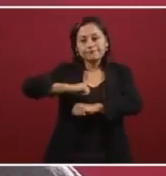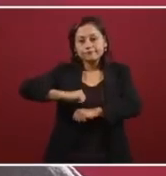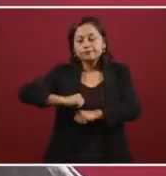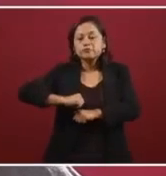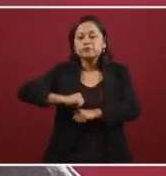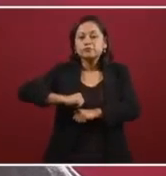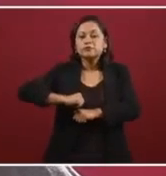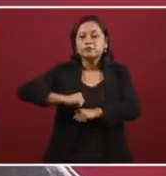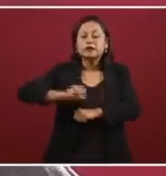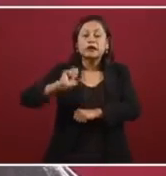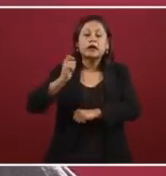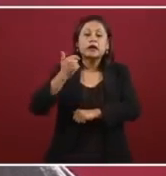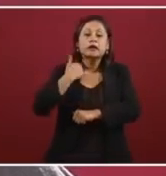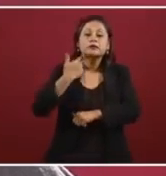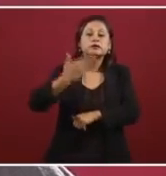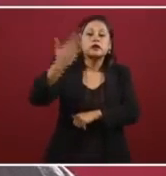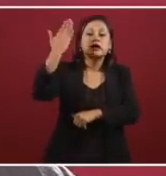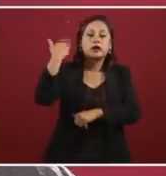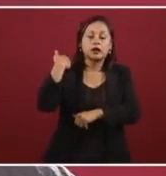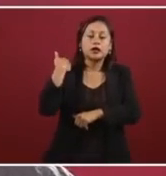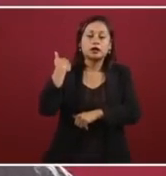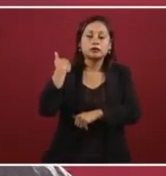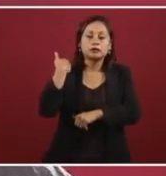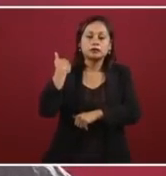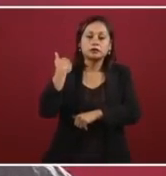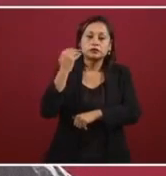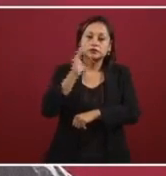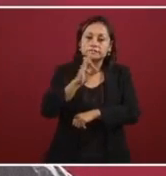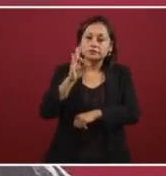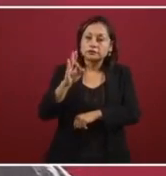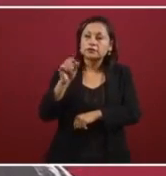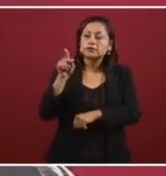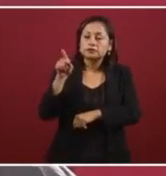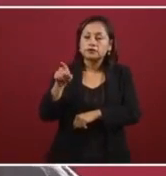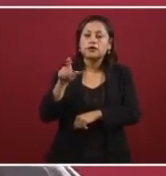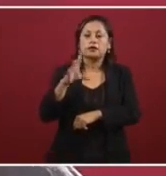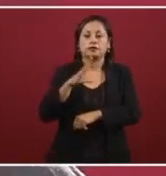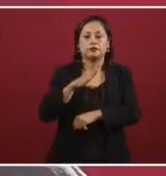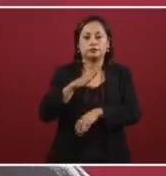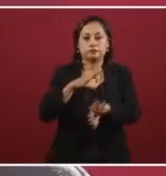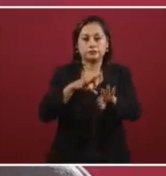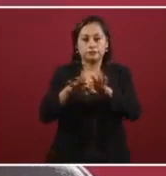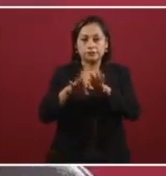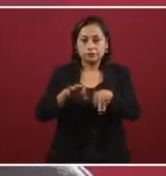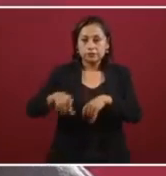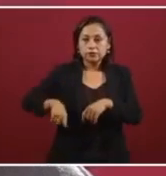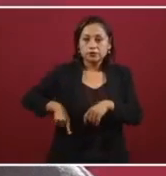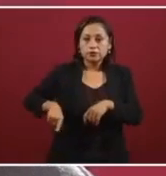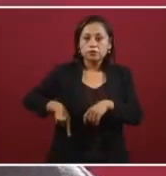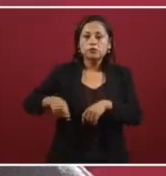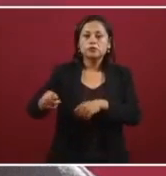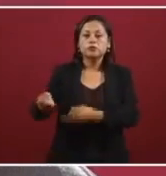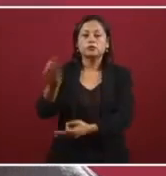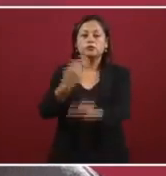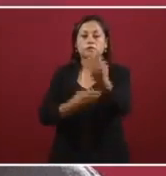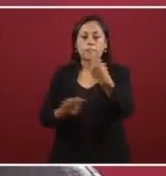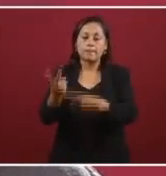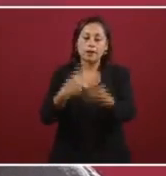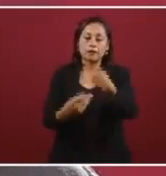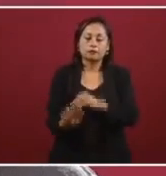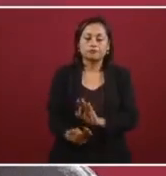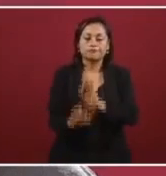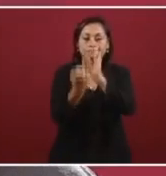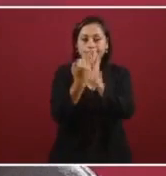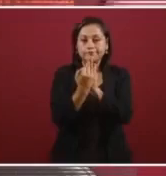Ayotzinapa adelantó que la próxima semana se citarán a los funcionarios públicos que en ese entonces tenían un cargo para que rindan